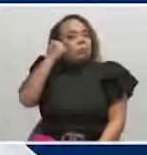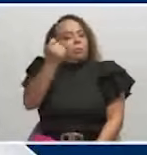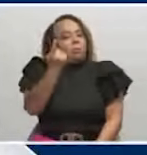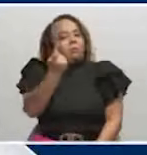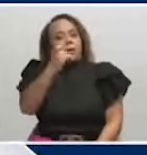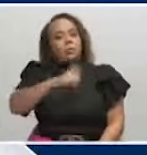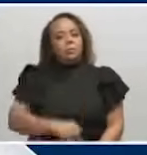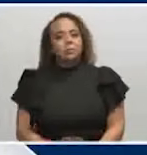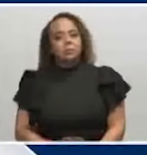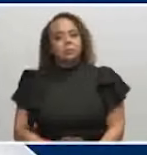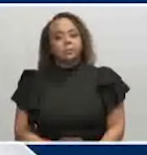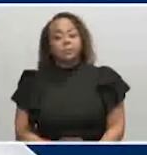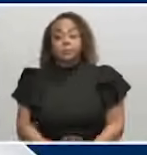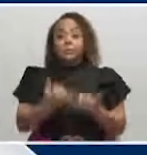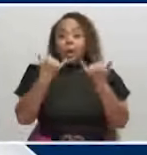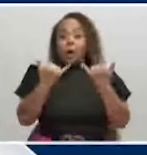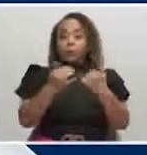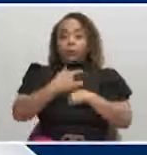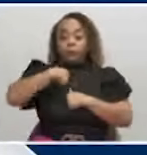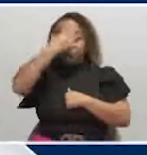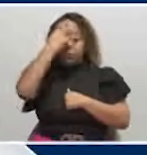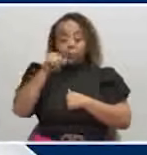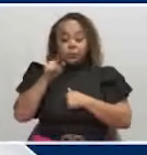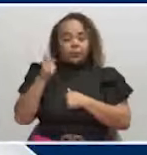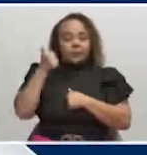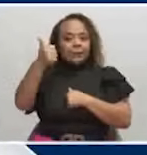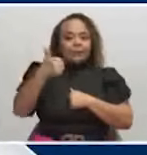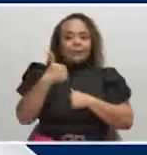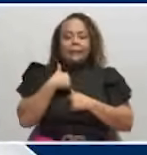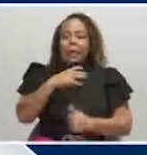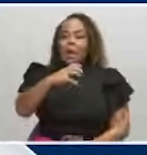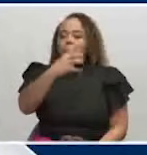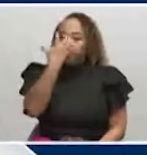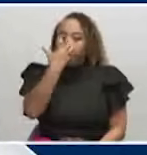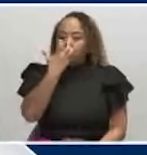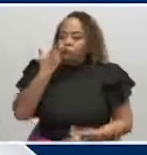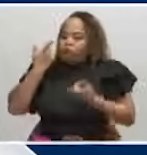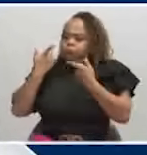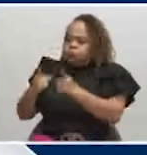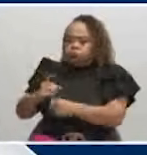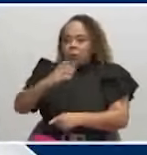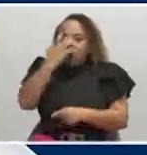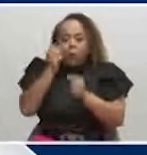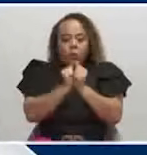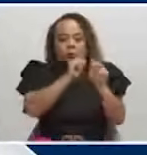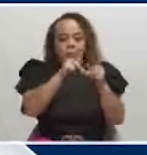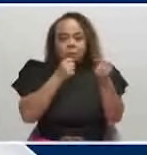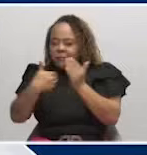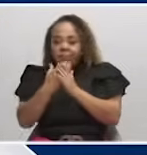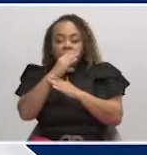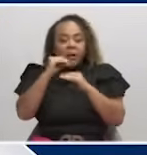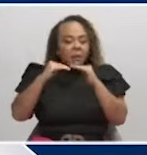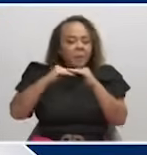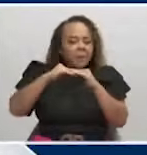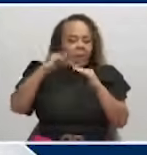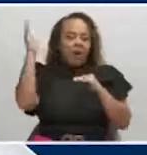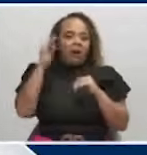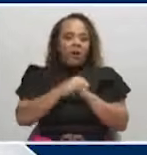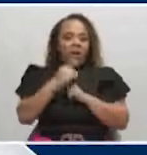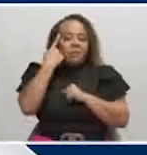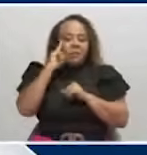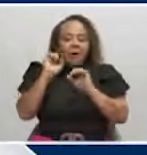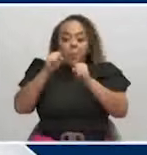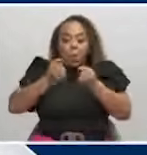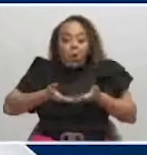deficientes. Ahora, yo creo que esta liga genera un enojo fuerte entre la afición, porque es una liga que